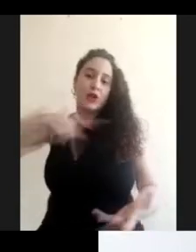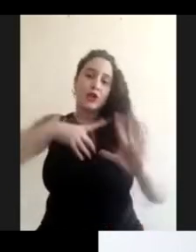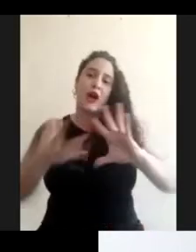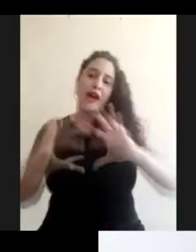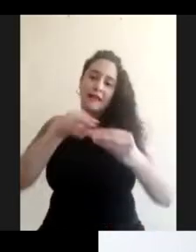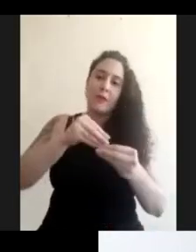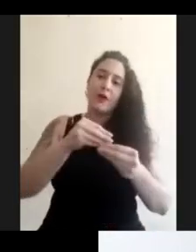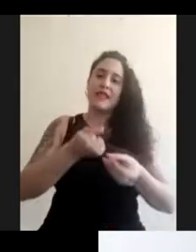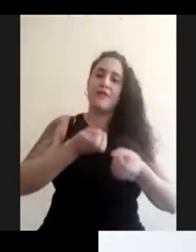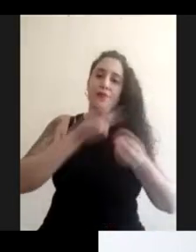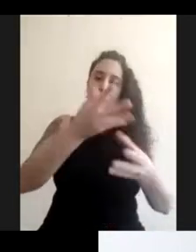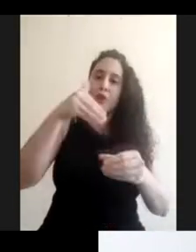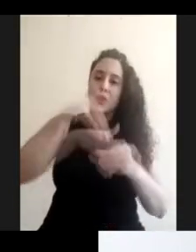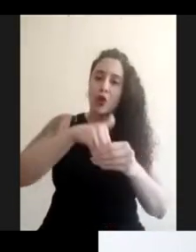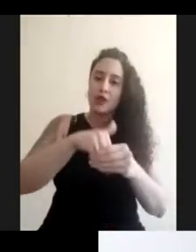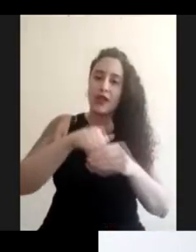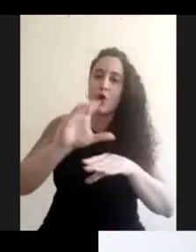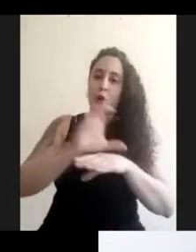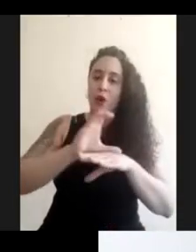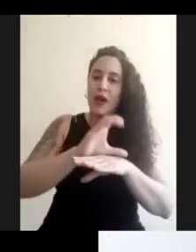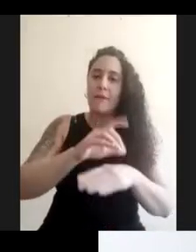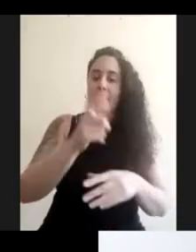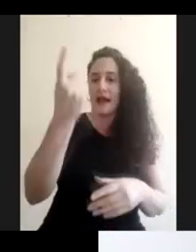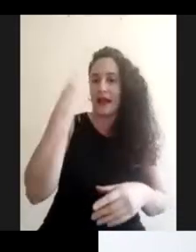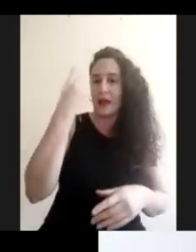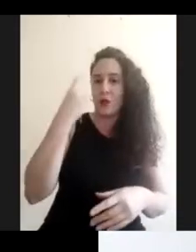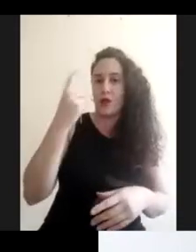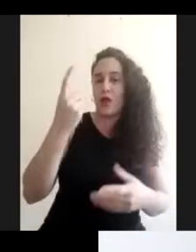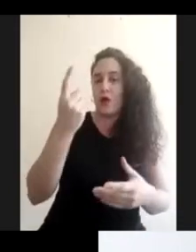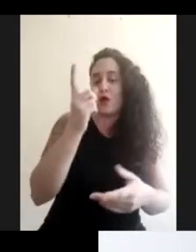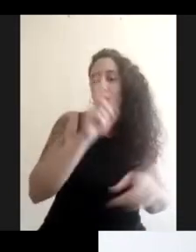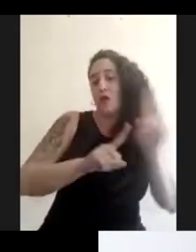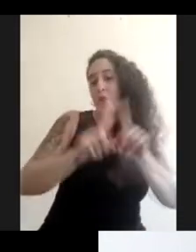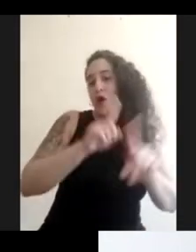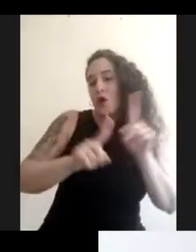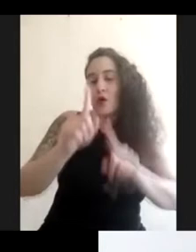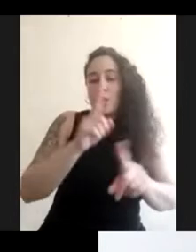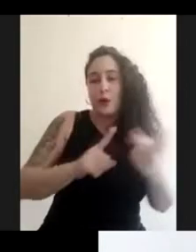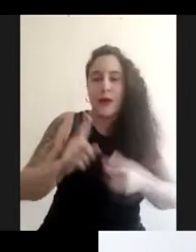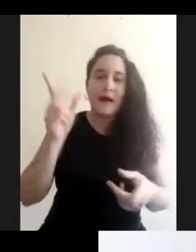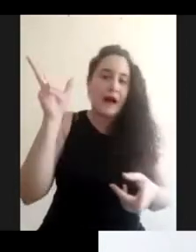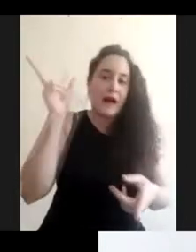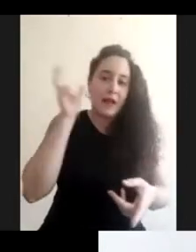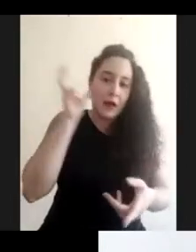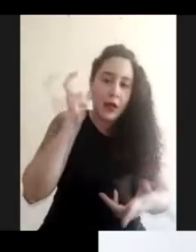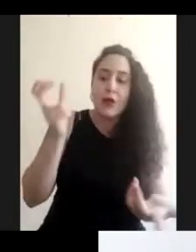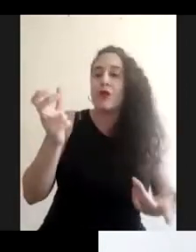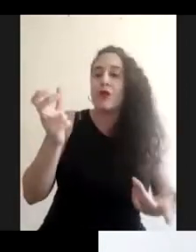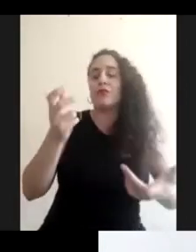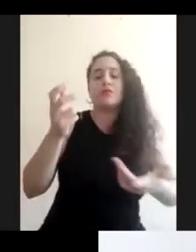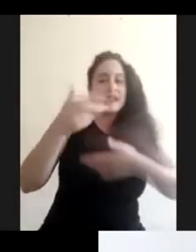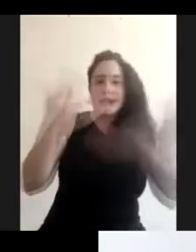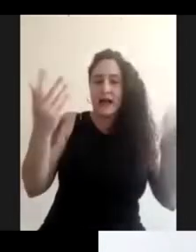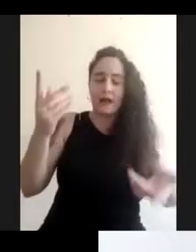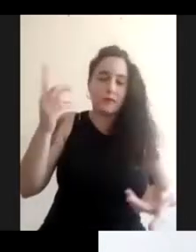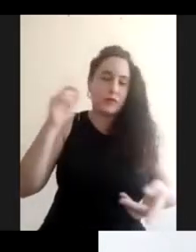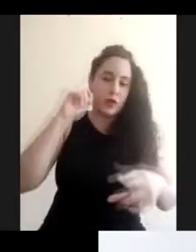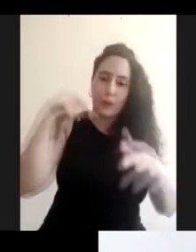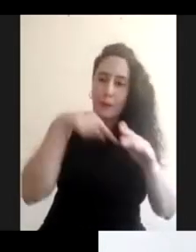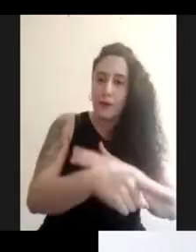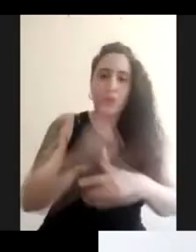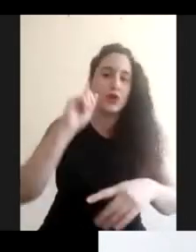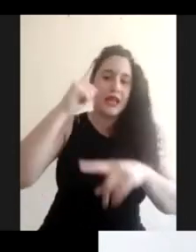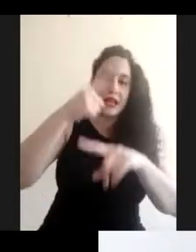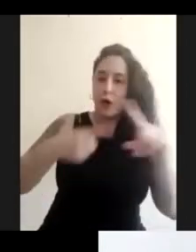y nosotros adaptamos esa información, esos contenidos curriculares, para que el alumnado con problemas de audición, ya sean